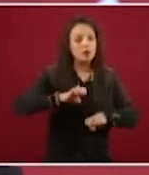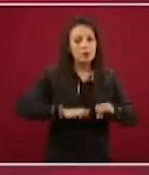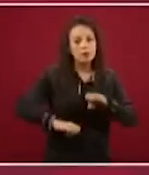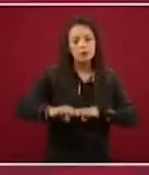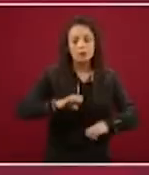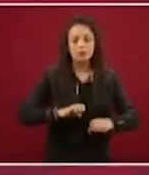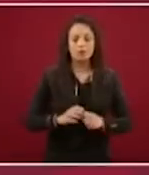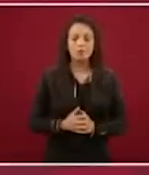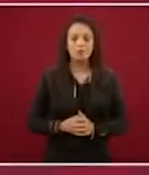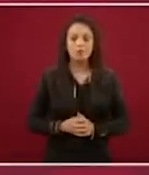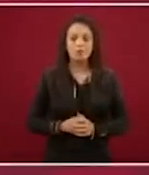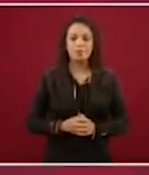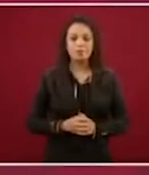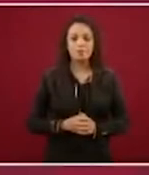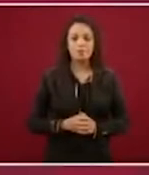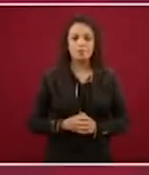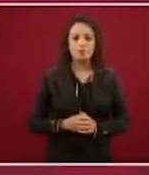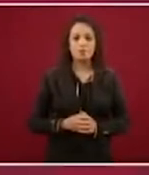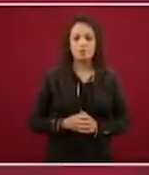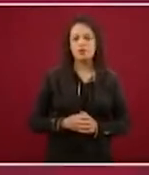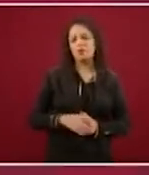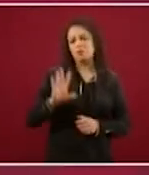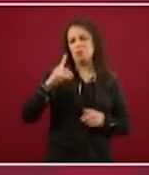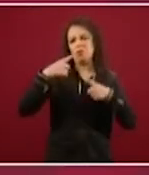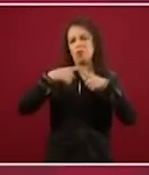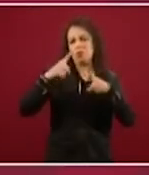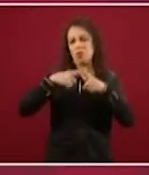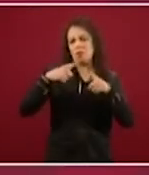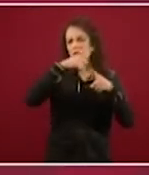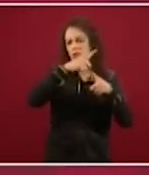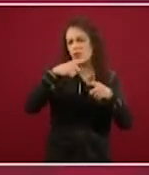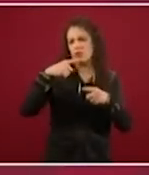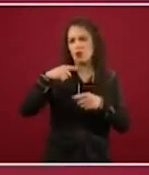tanto de México como empresas globales,